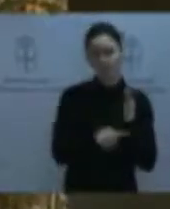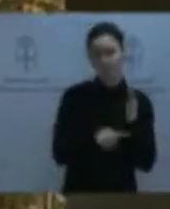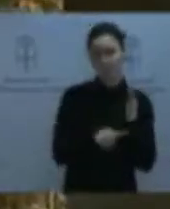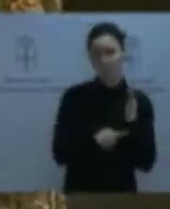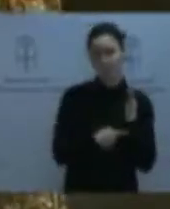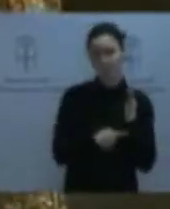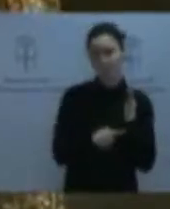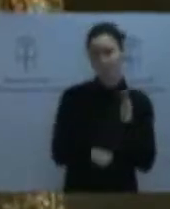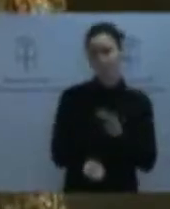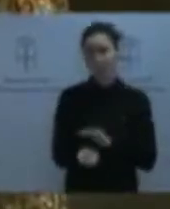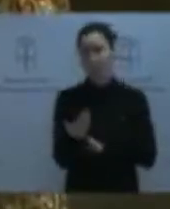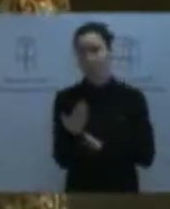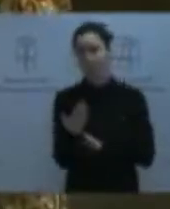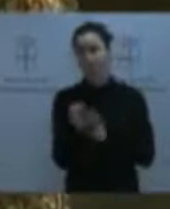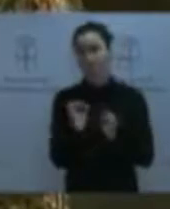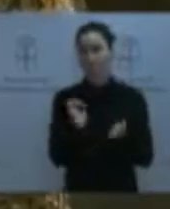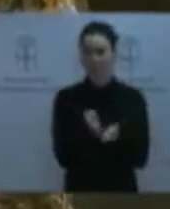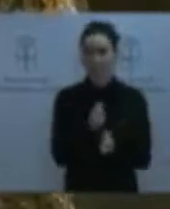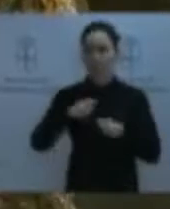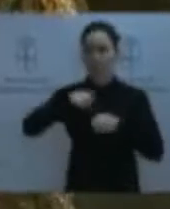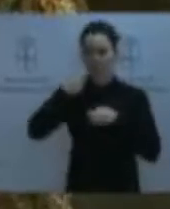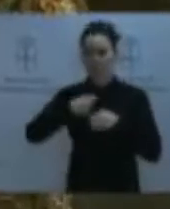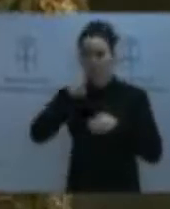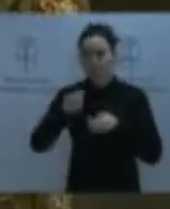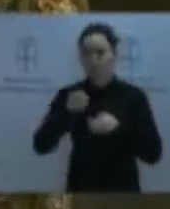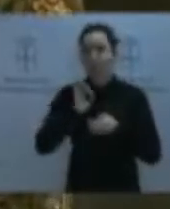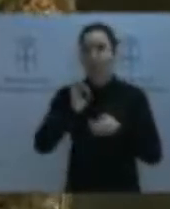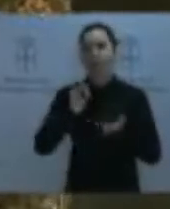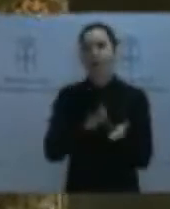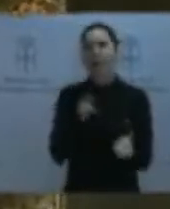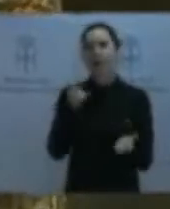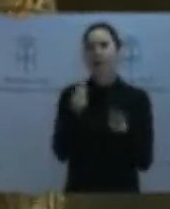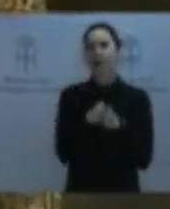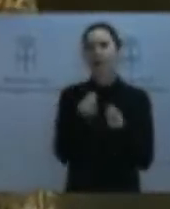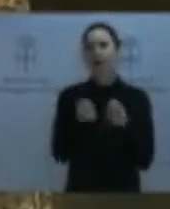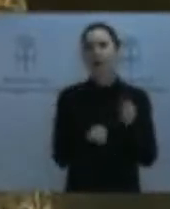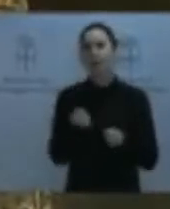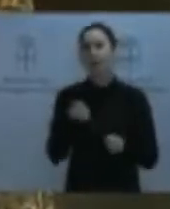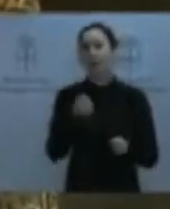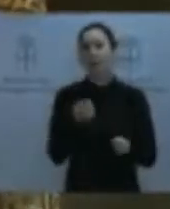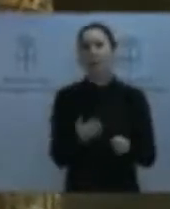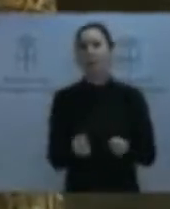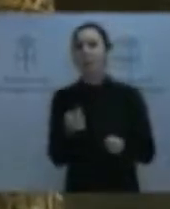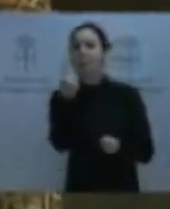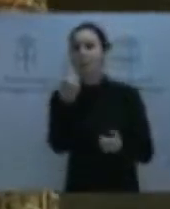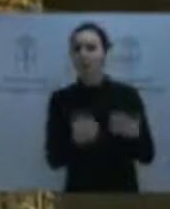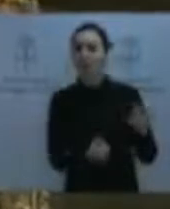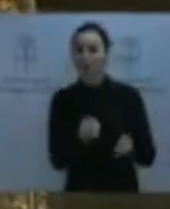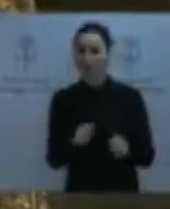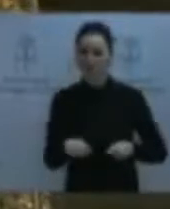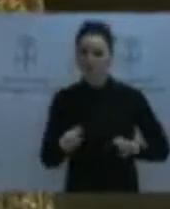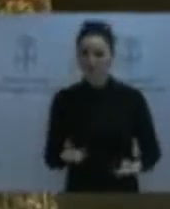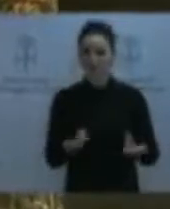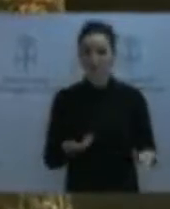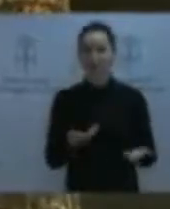todo caso quesos, yogures o arroz con leche, y ninguna en leche líquida. Sin embargo, no sería tan complejo determinar calidades diferenciadas